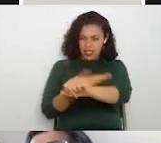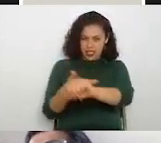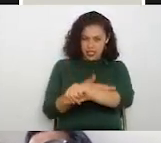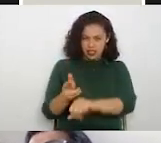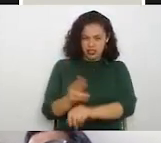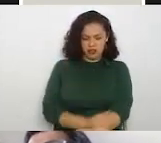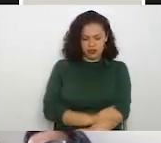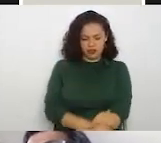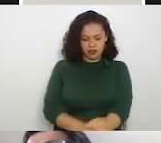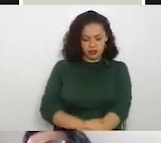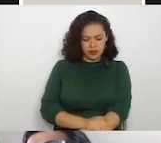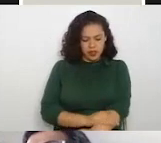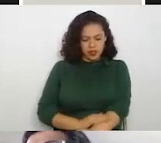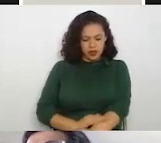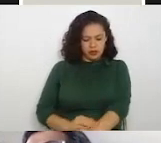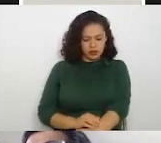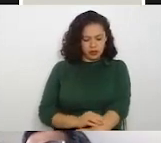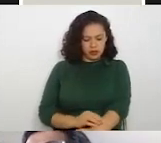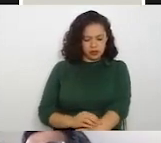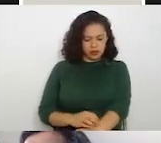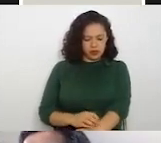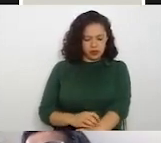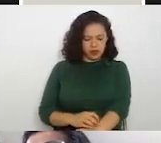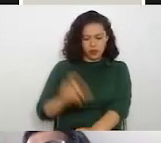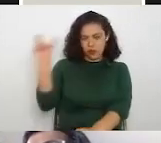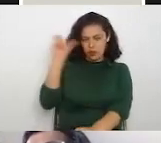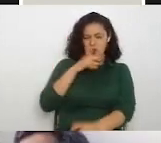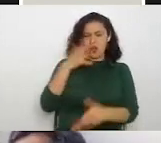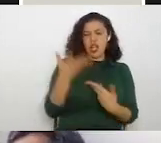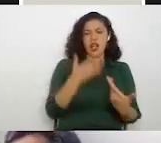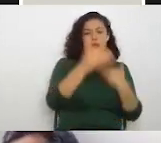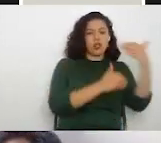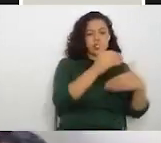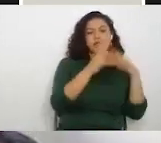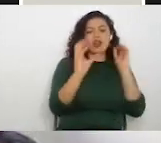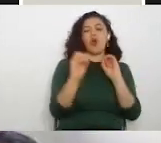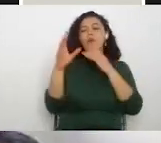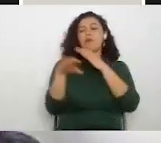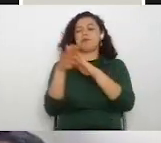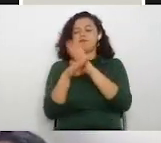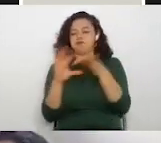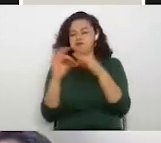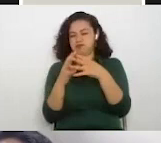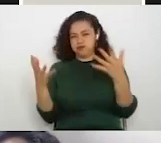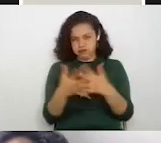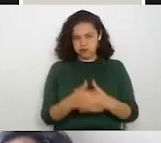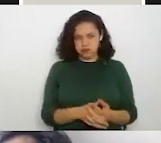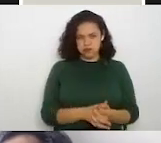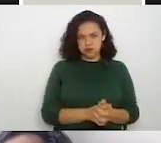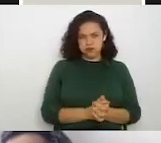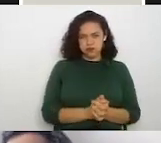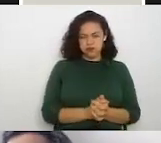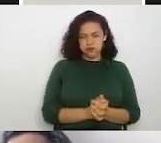Cuando ya se lleva a cabo el procedimiento o el proceso. Gracias. Sí, está bien.